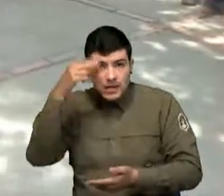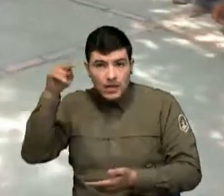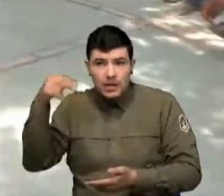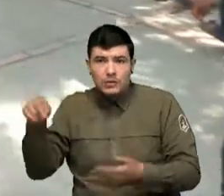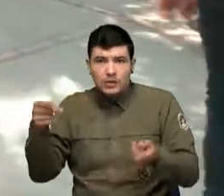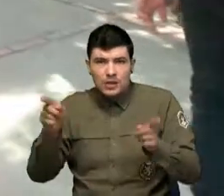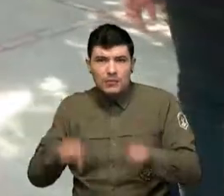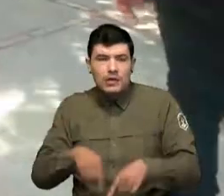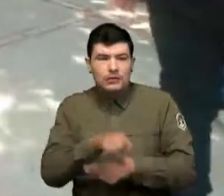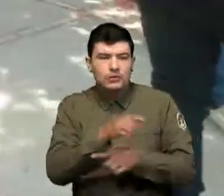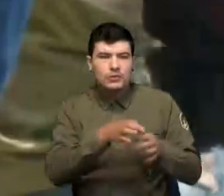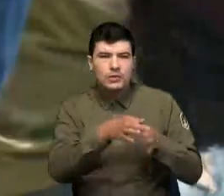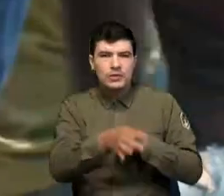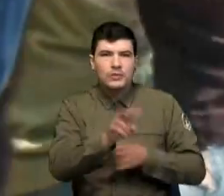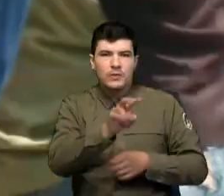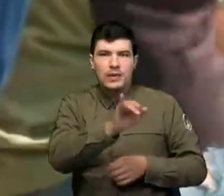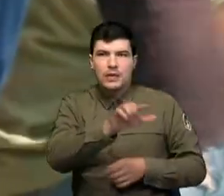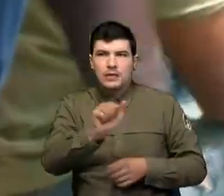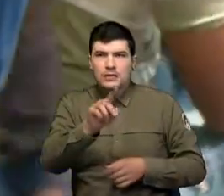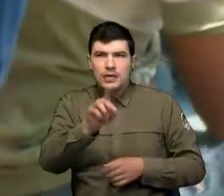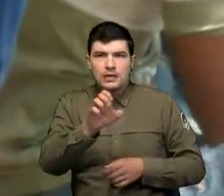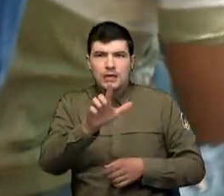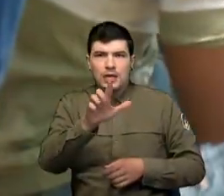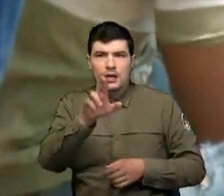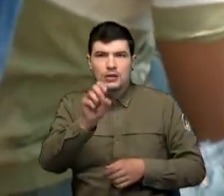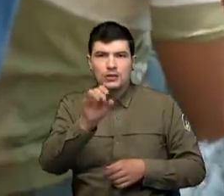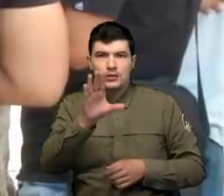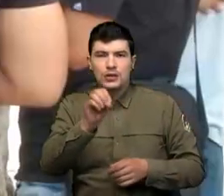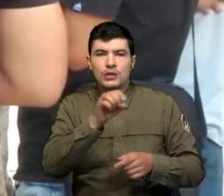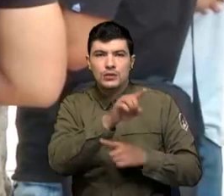de Villa de Rosario, militares y policías venezolanos en calidad de